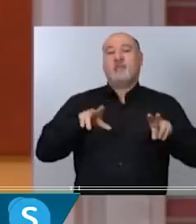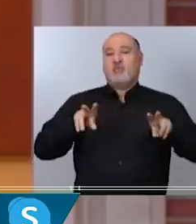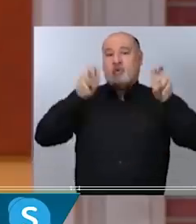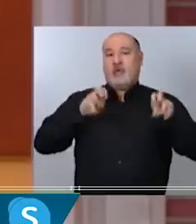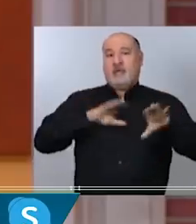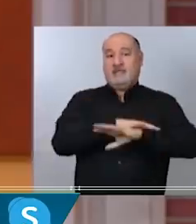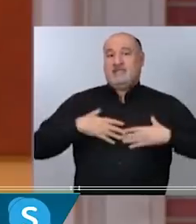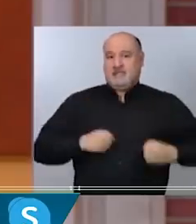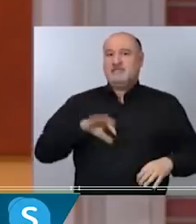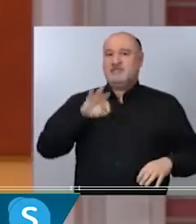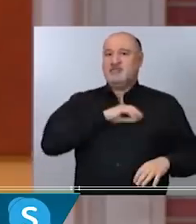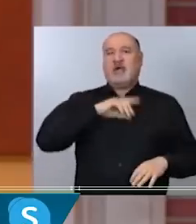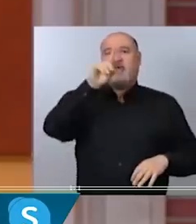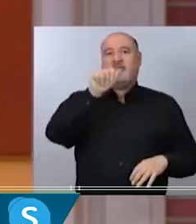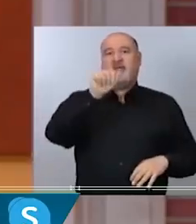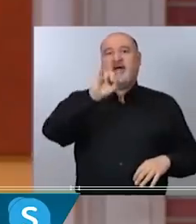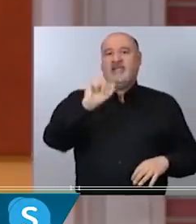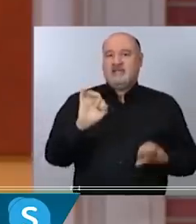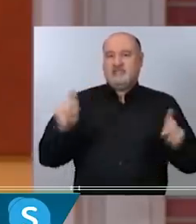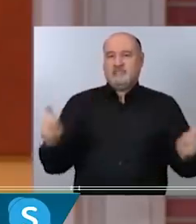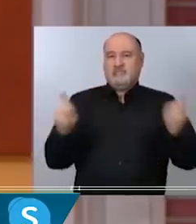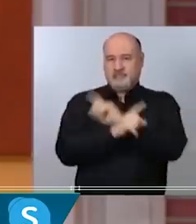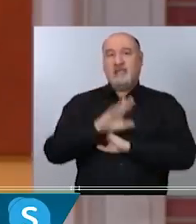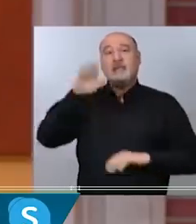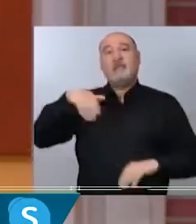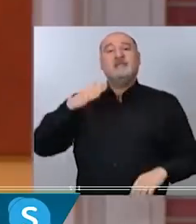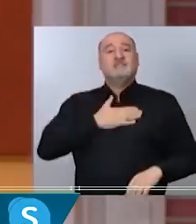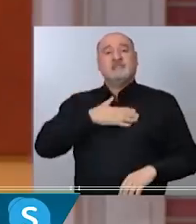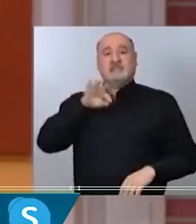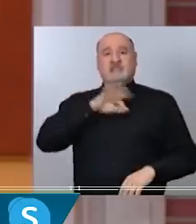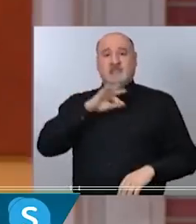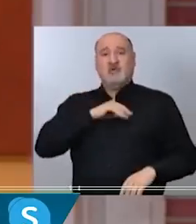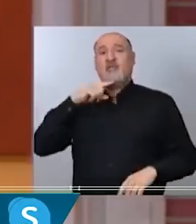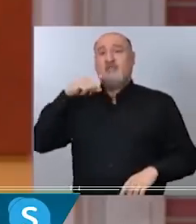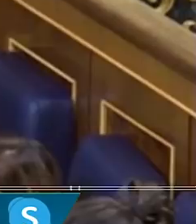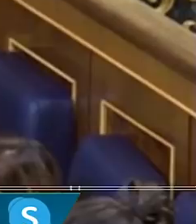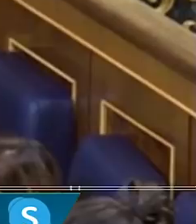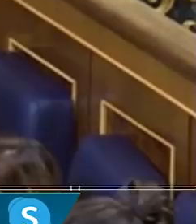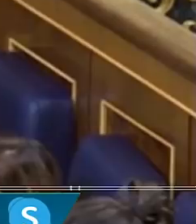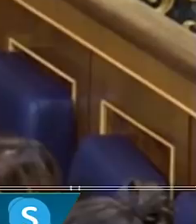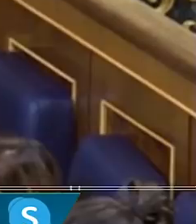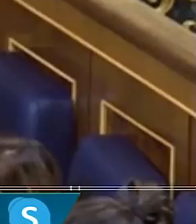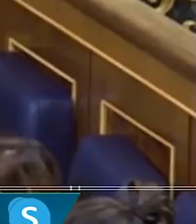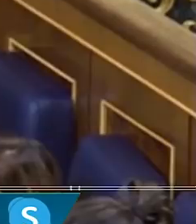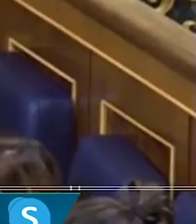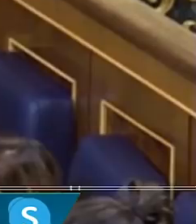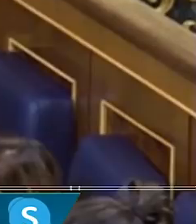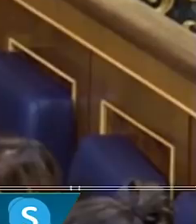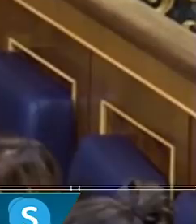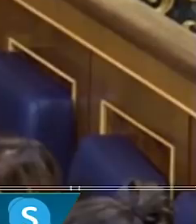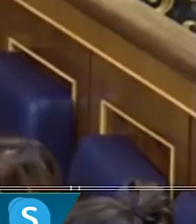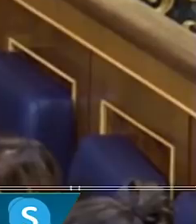el PIB, el crecimiento del PIB, que es la piedra angular. Bueno, no lo han tocado. Han dejado la cifra, han dejado la